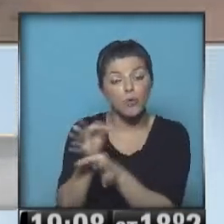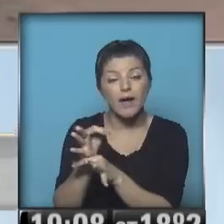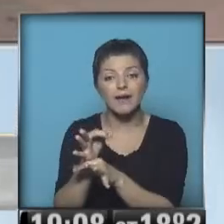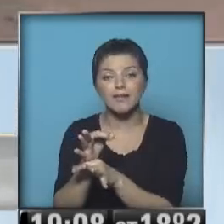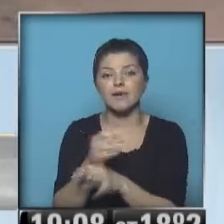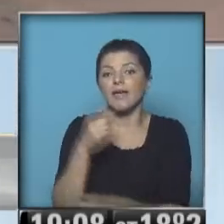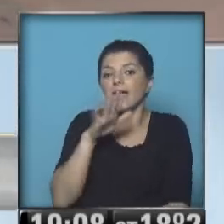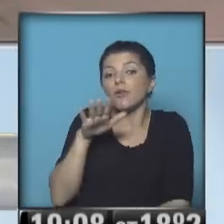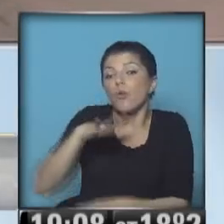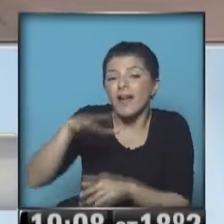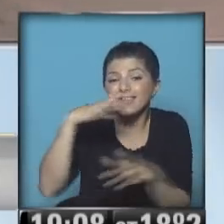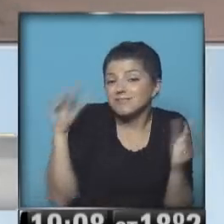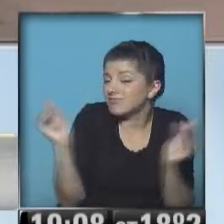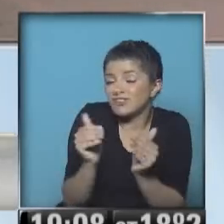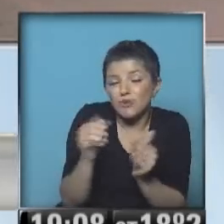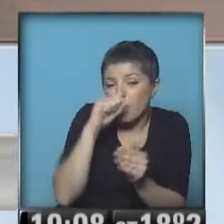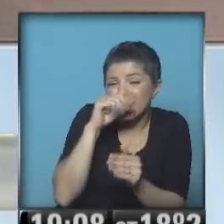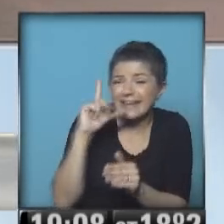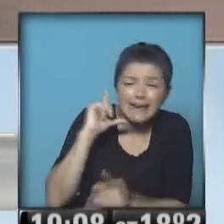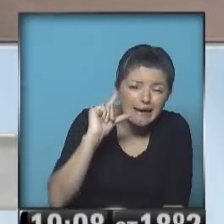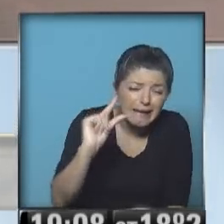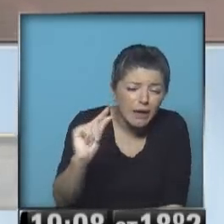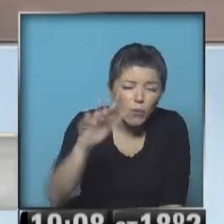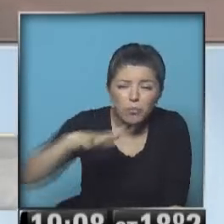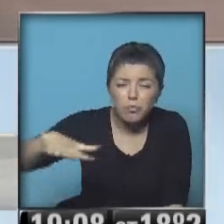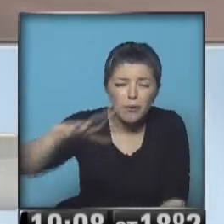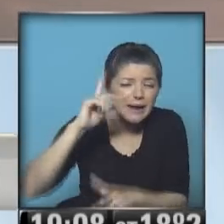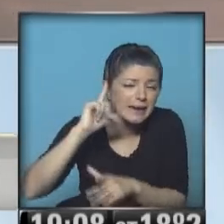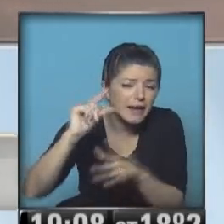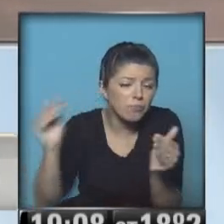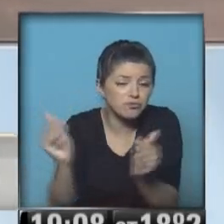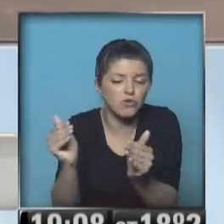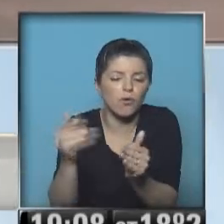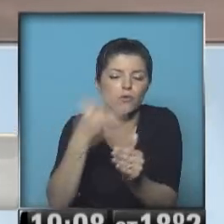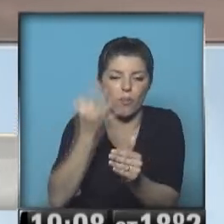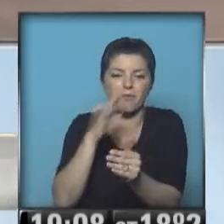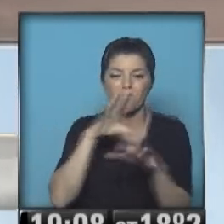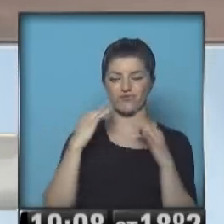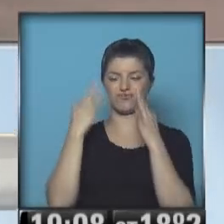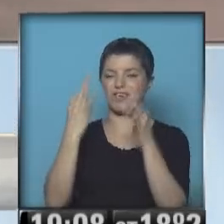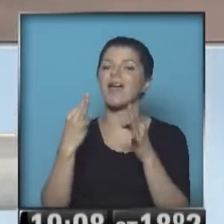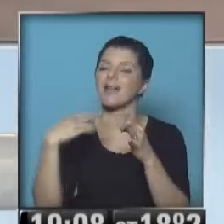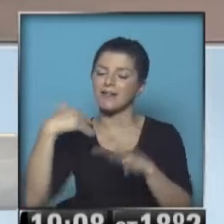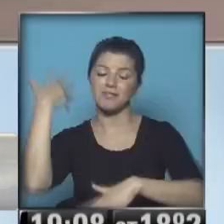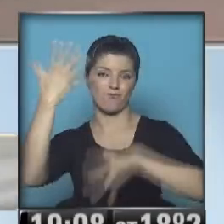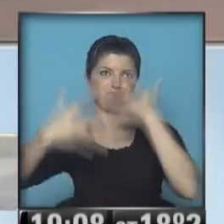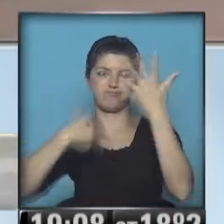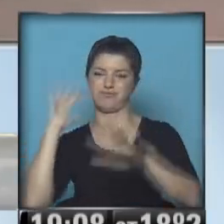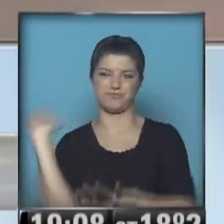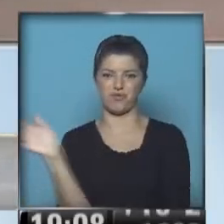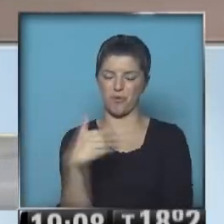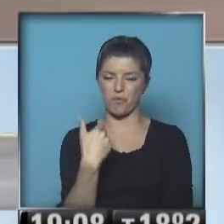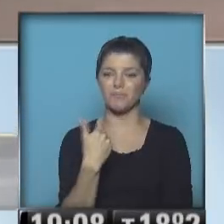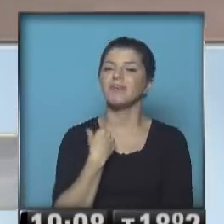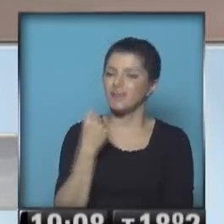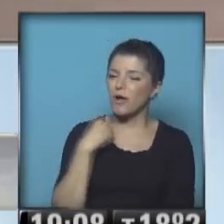pueblos pequeños, en pueblos alejados, la verdad que es una verdadera revolución realmente, y lo que nos